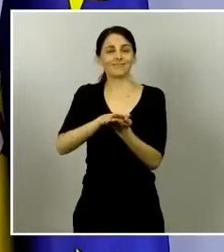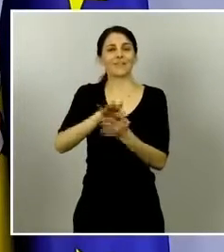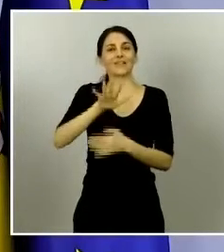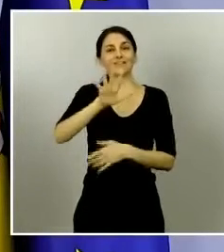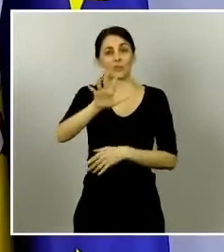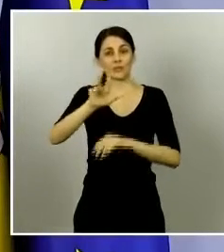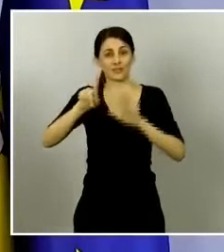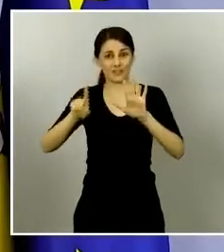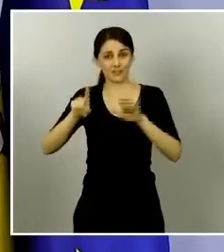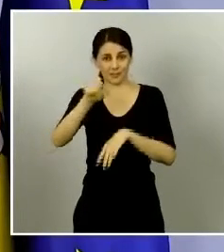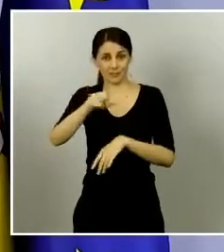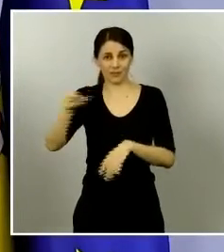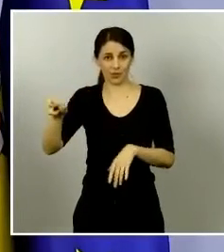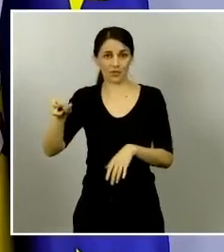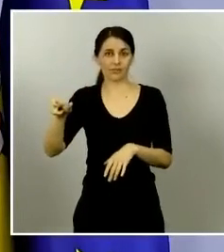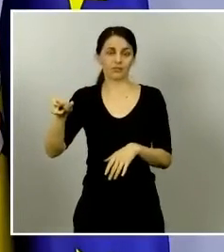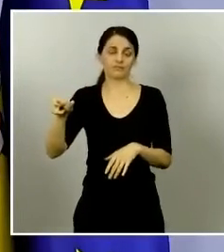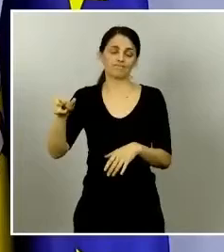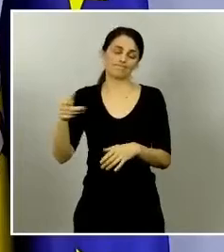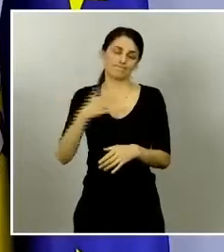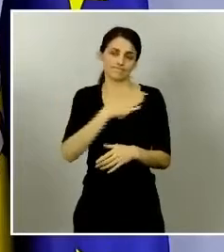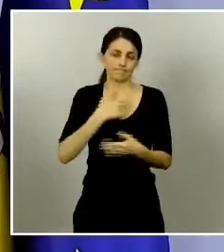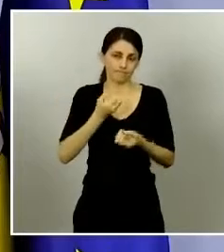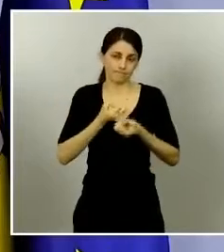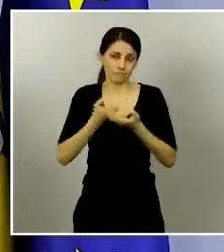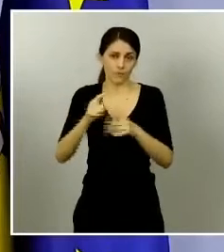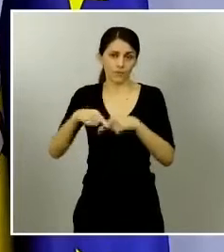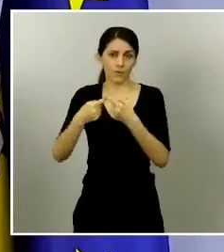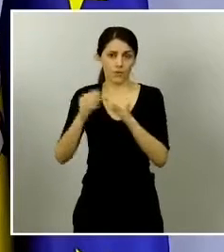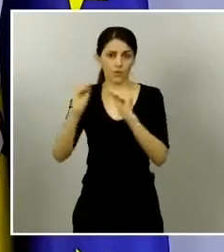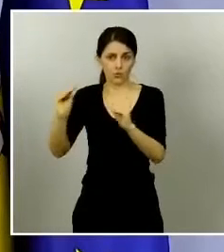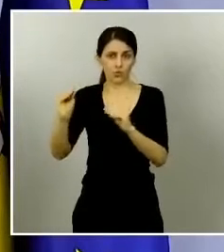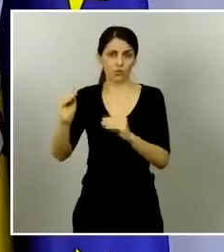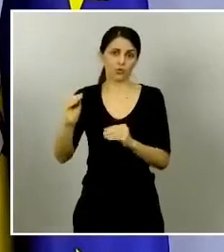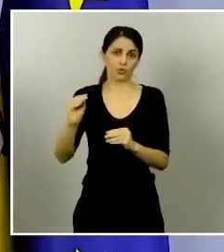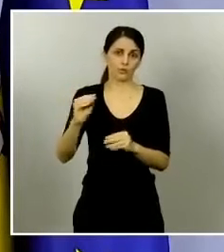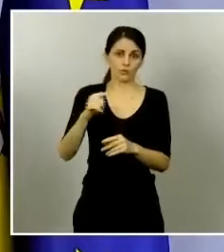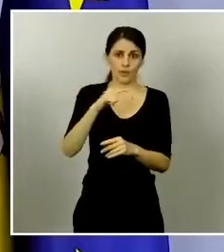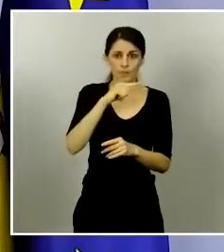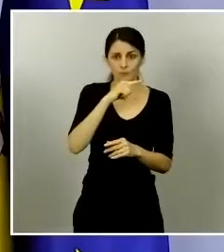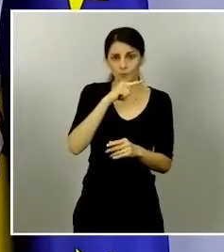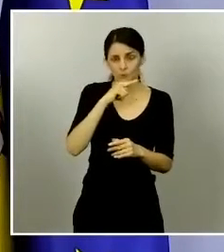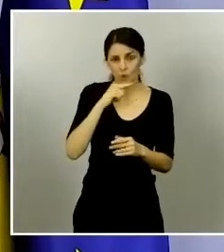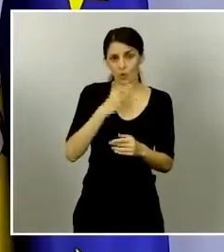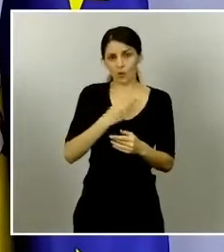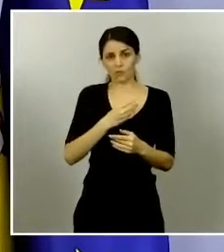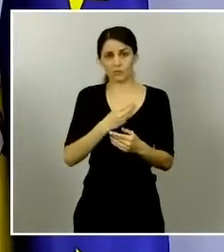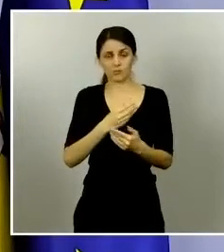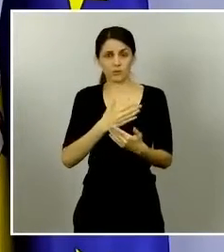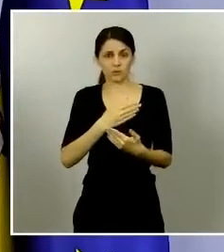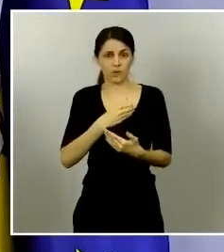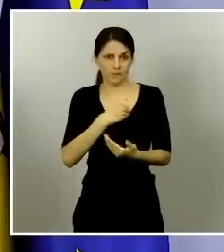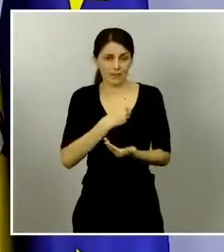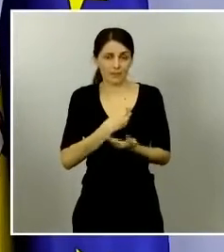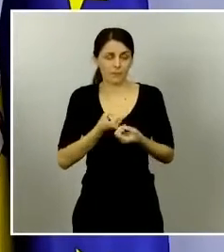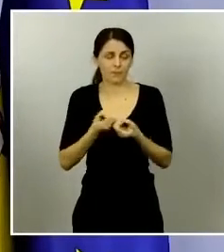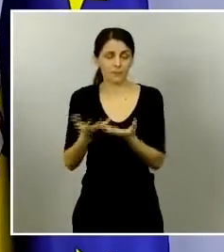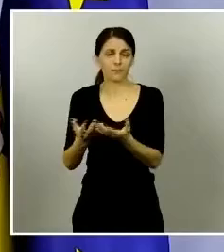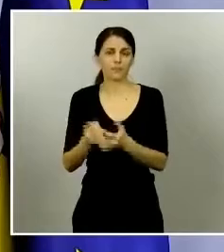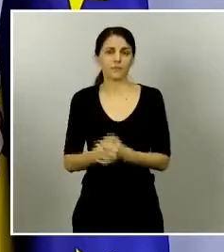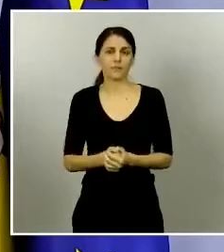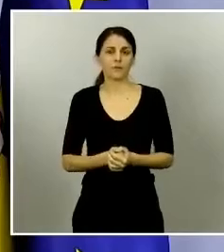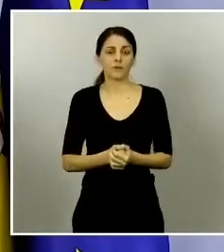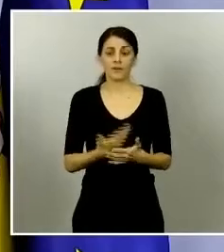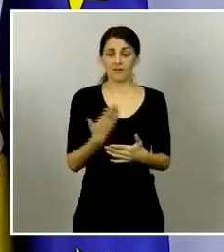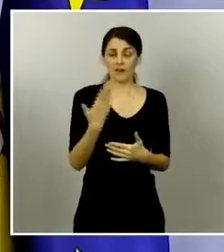que tuvimos que lamentar 56 fallecidos, a cuyos familiares y allegados les manifestamos nuestras condolencias. Bien,